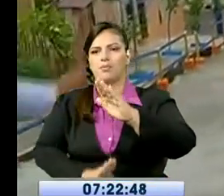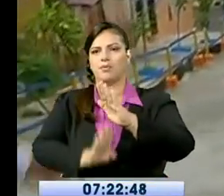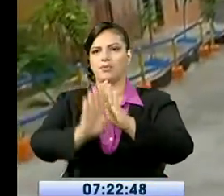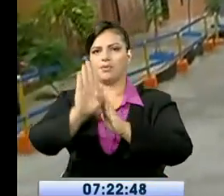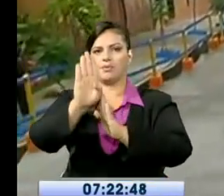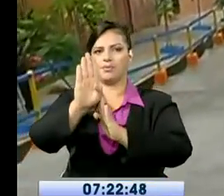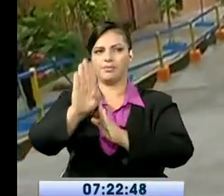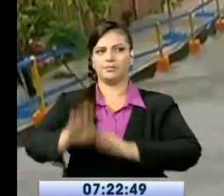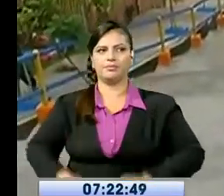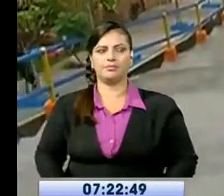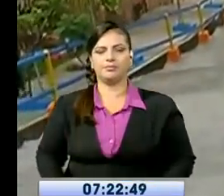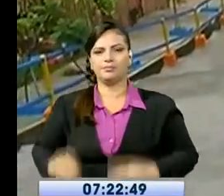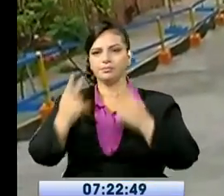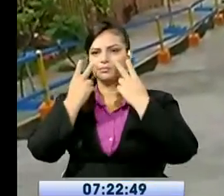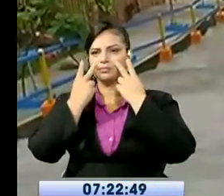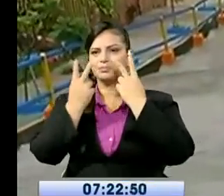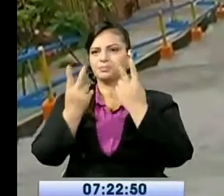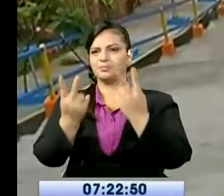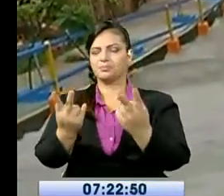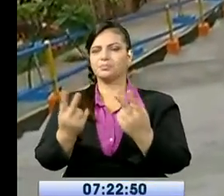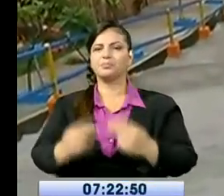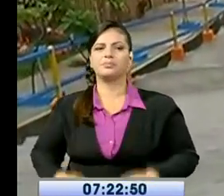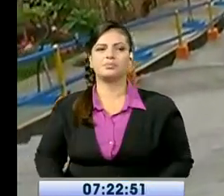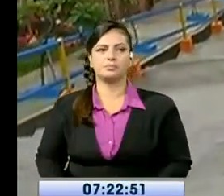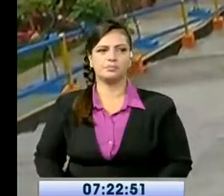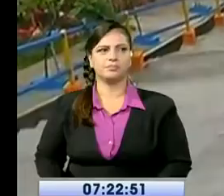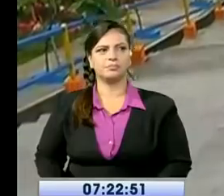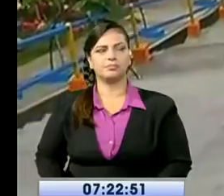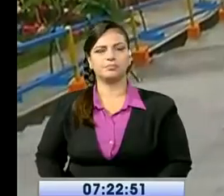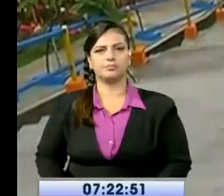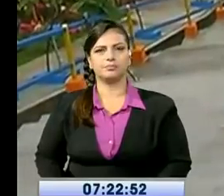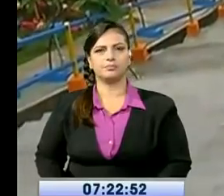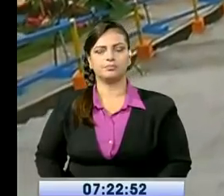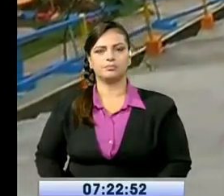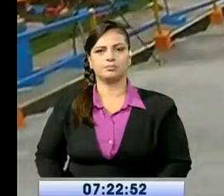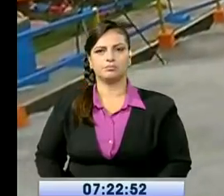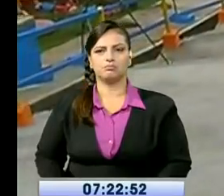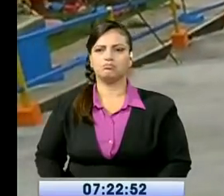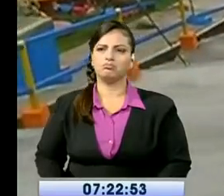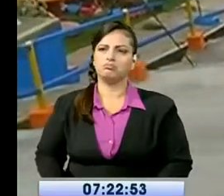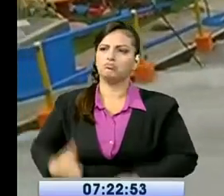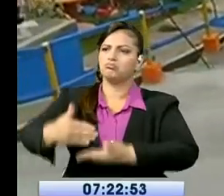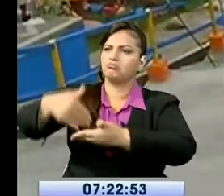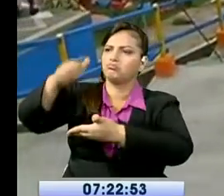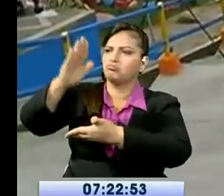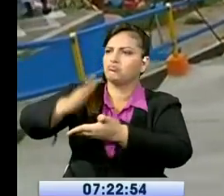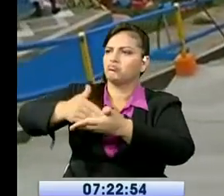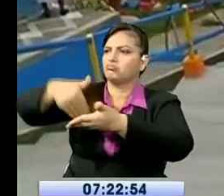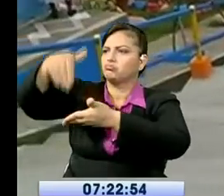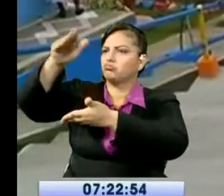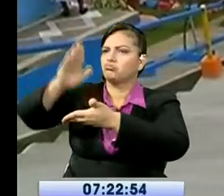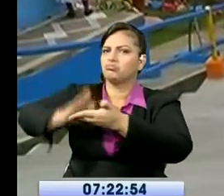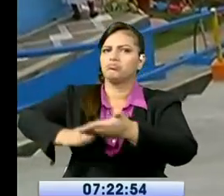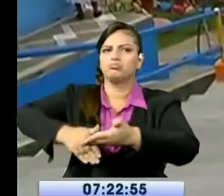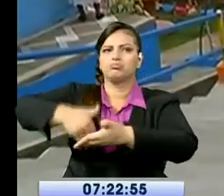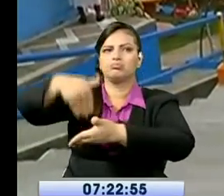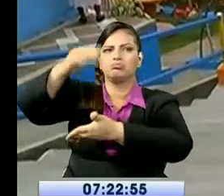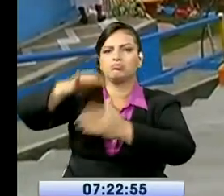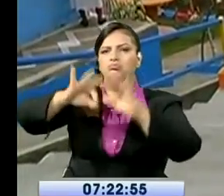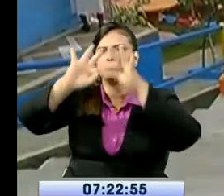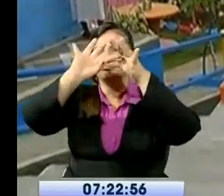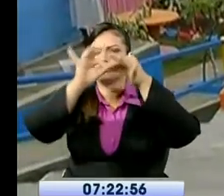podemos apreciar la unidad por parte de los habitantes a la hora de arreglar su sector, de arreglar su